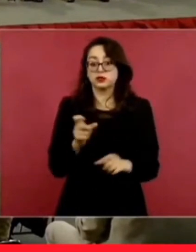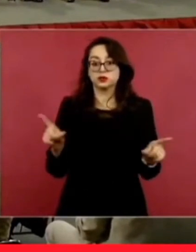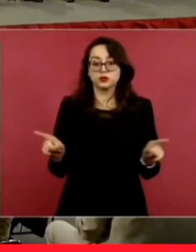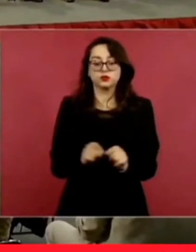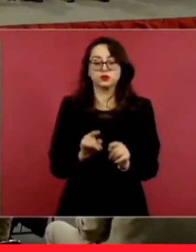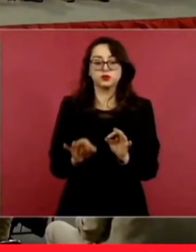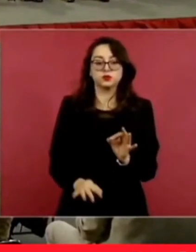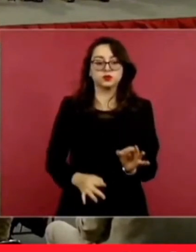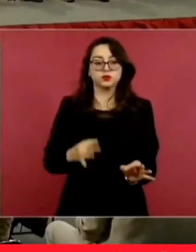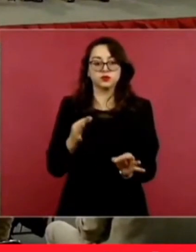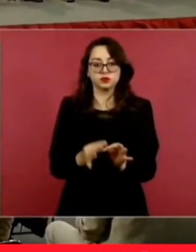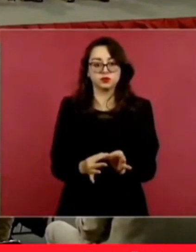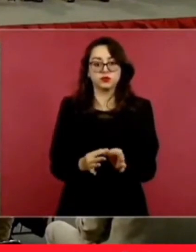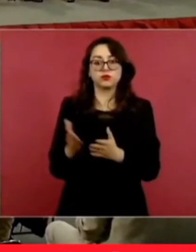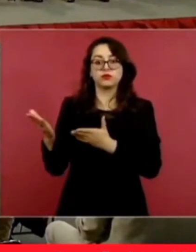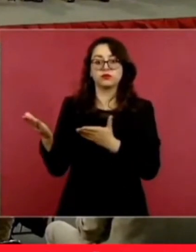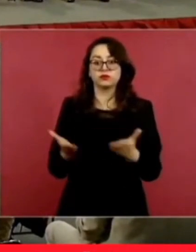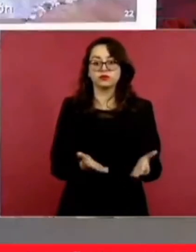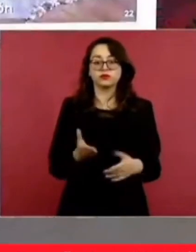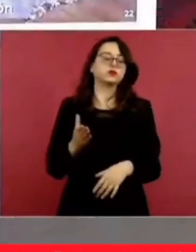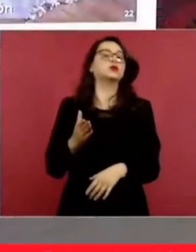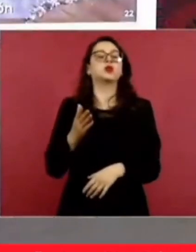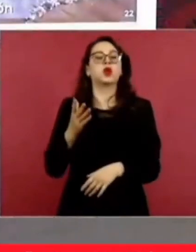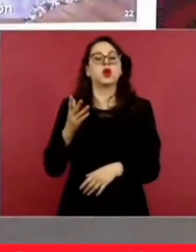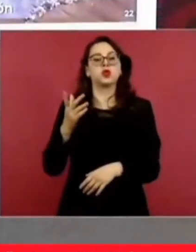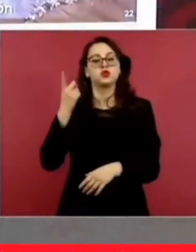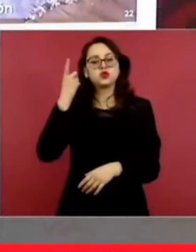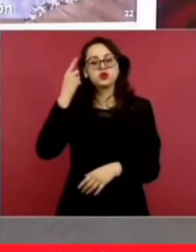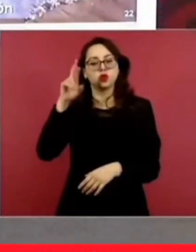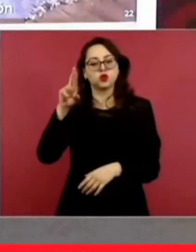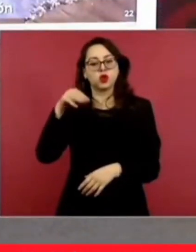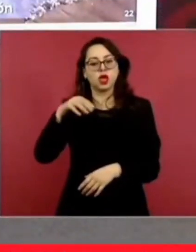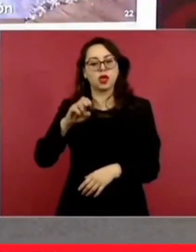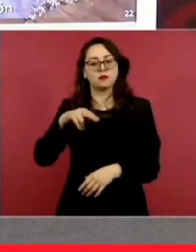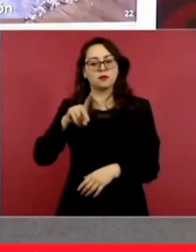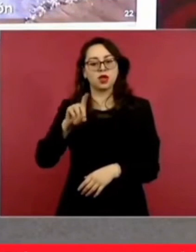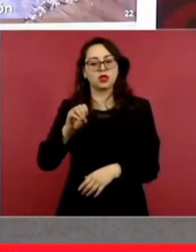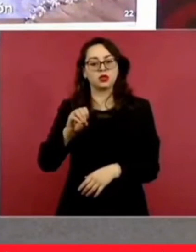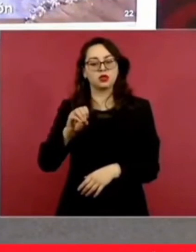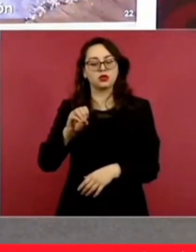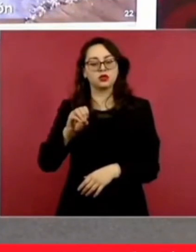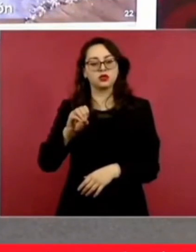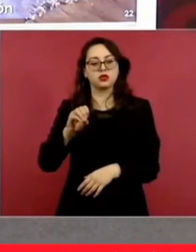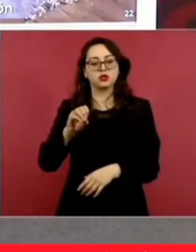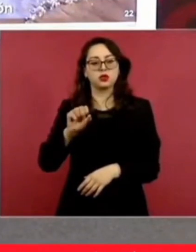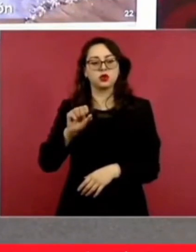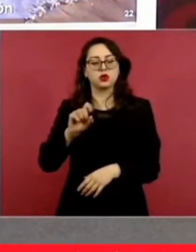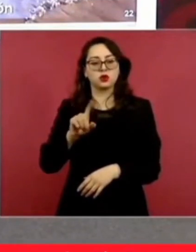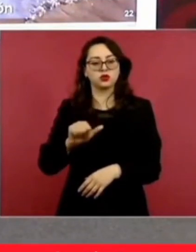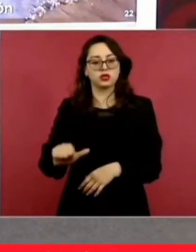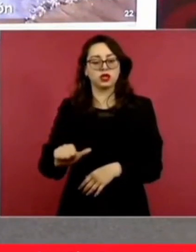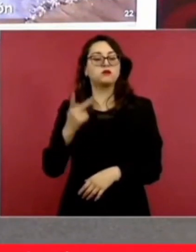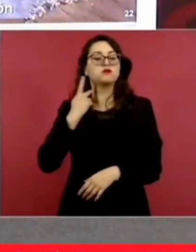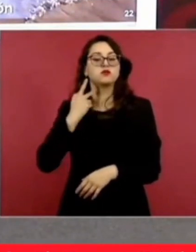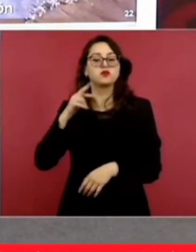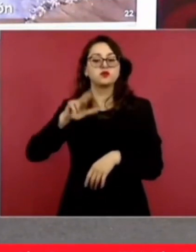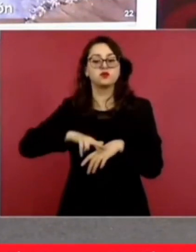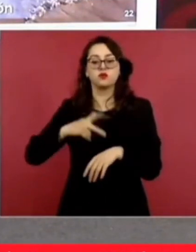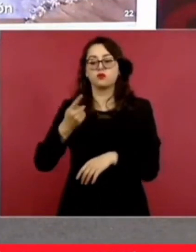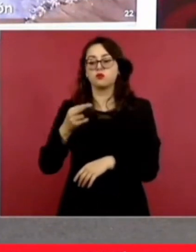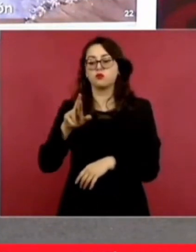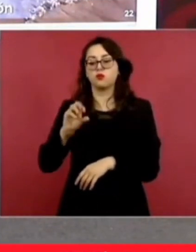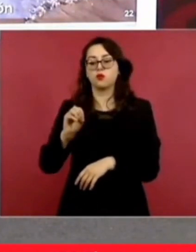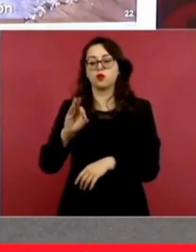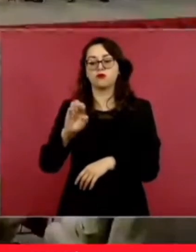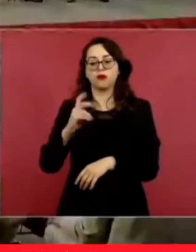intervención, vendría la participación de la doctora Mendoza, procuradora de Profepa, que dará puntualmente cuestiones que